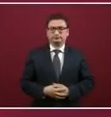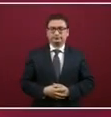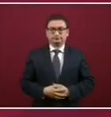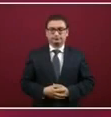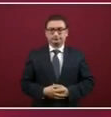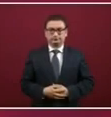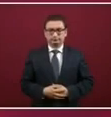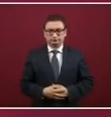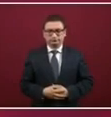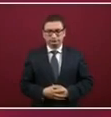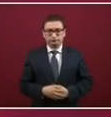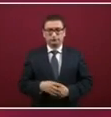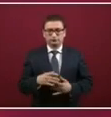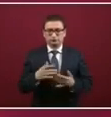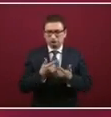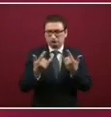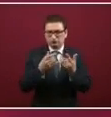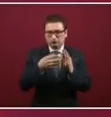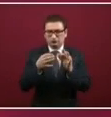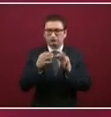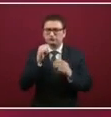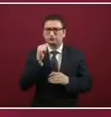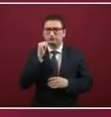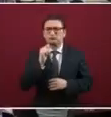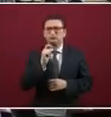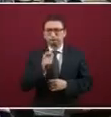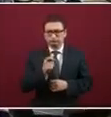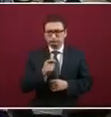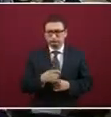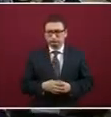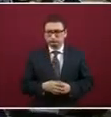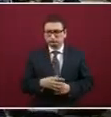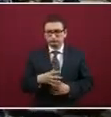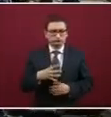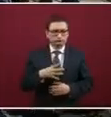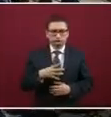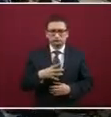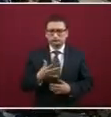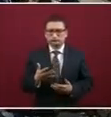A ver, les digo cómo estuvo hoy, ayer, ¿sí? No tienen ahí la…